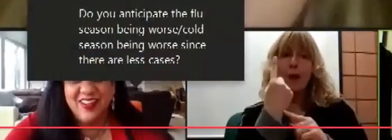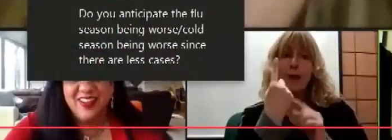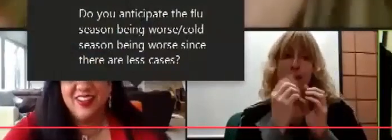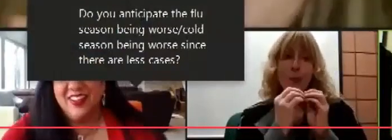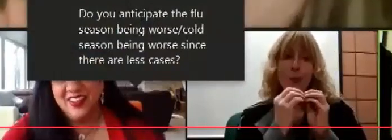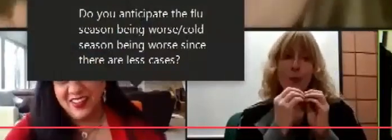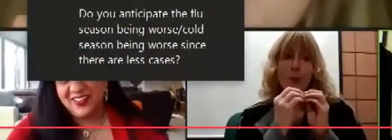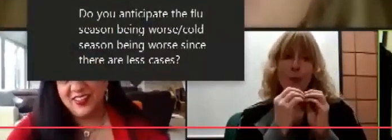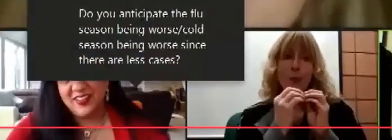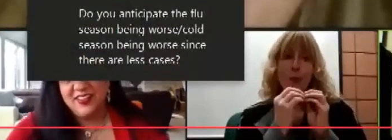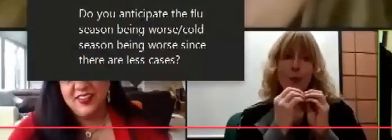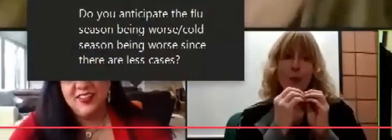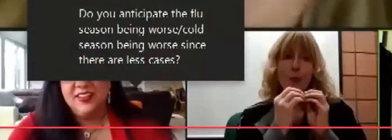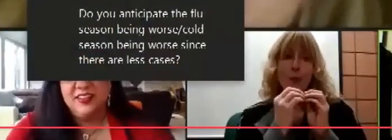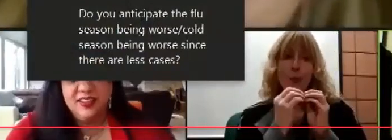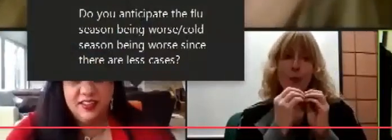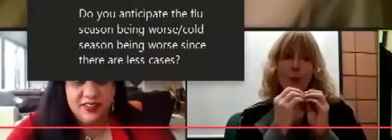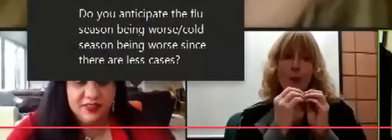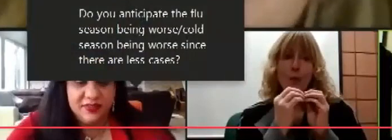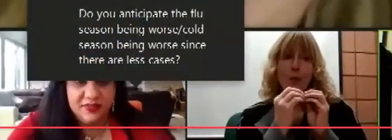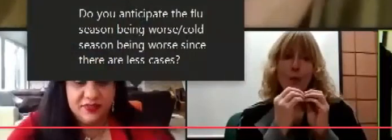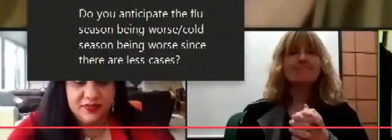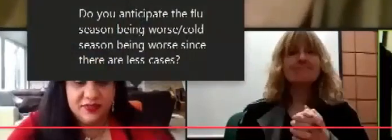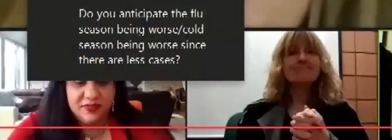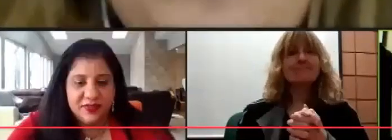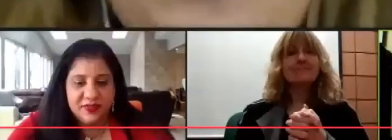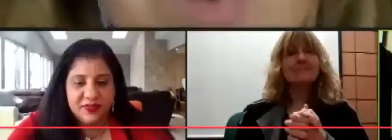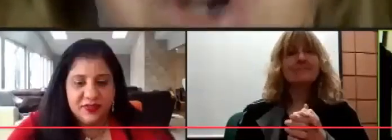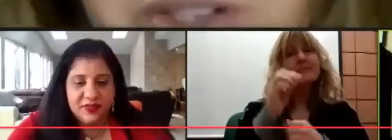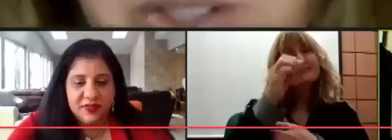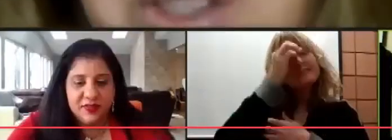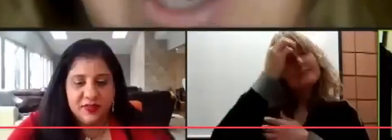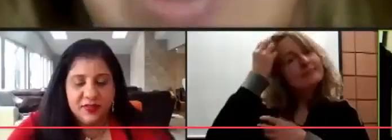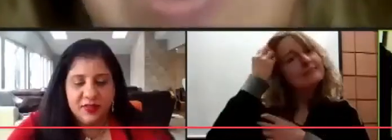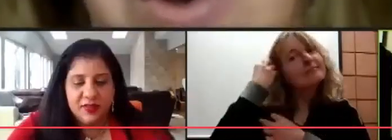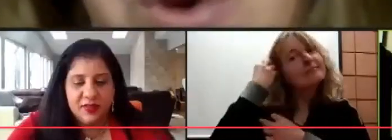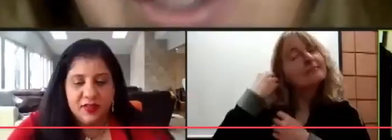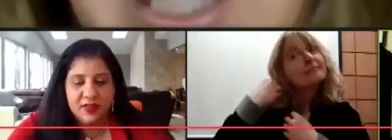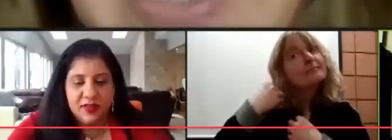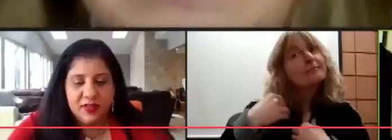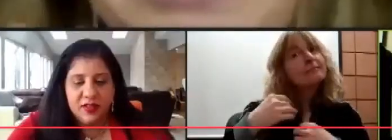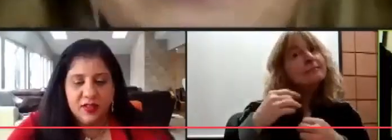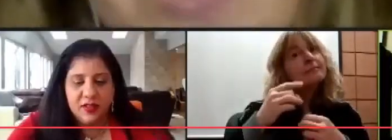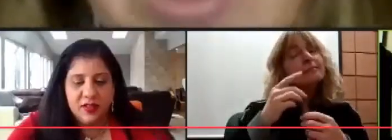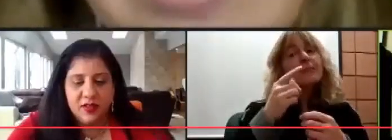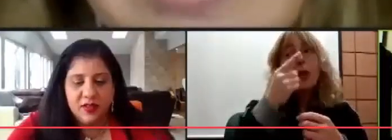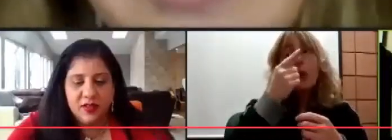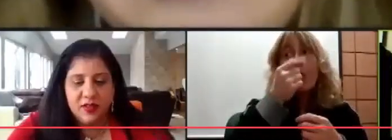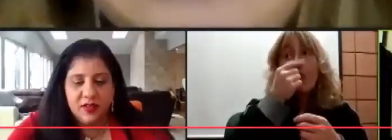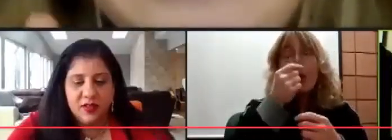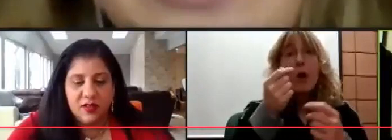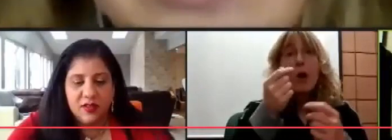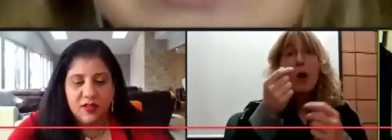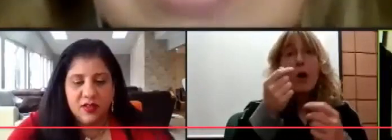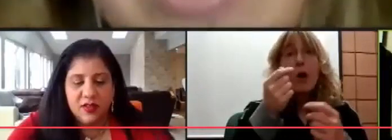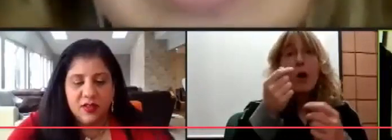salud a nosotros en especial cuando se trata de sus niños muchísimas gracias voy a poder presentar